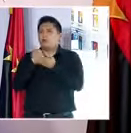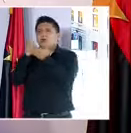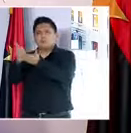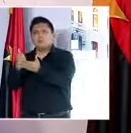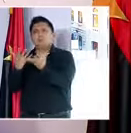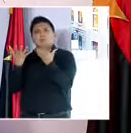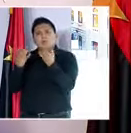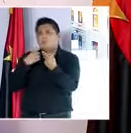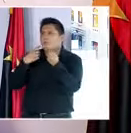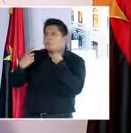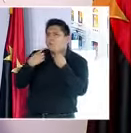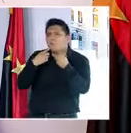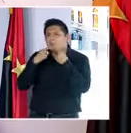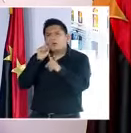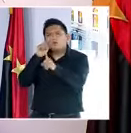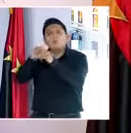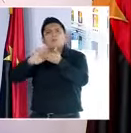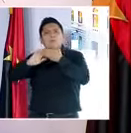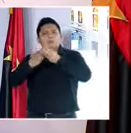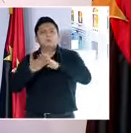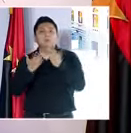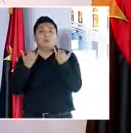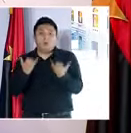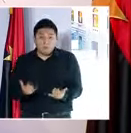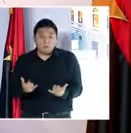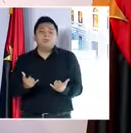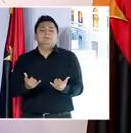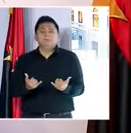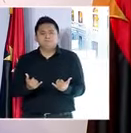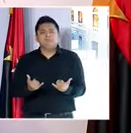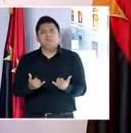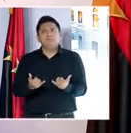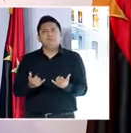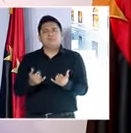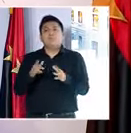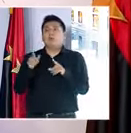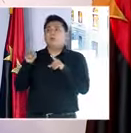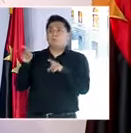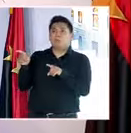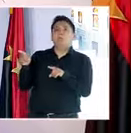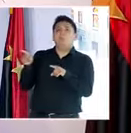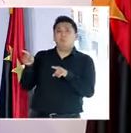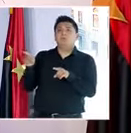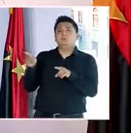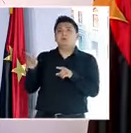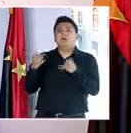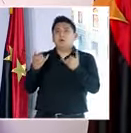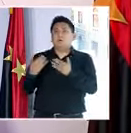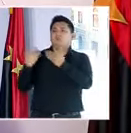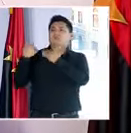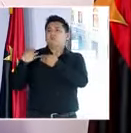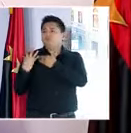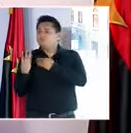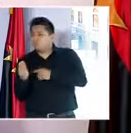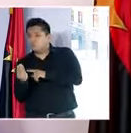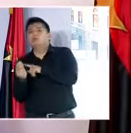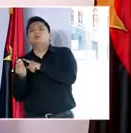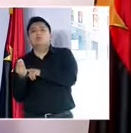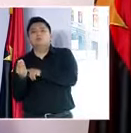sociales y con mucha esperanza vemos cómo hoy se reúne una delegación importante del